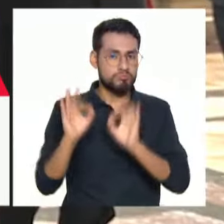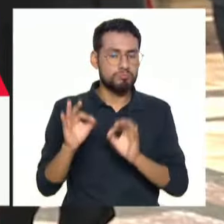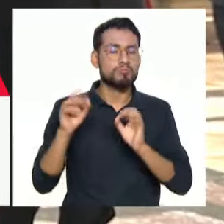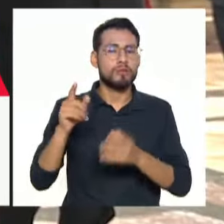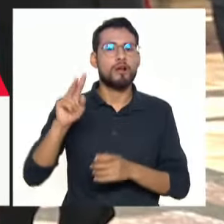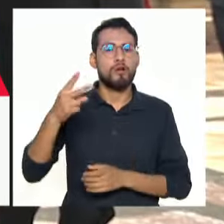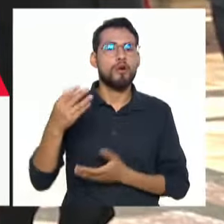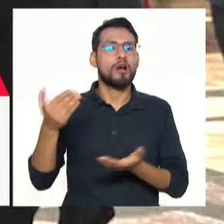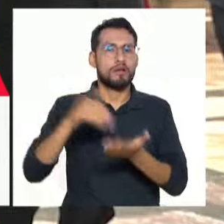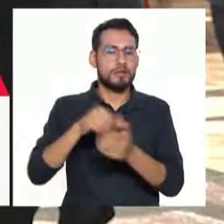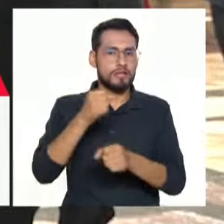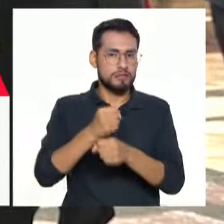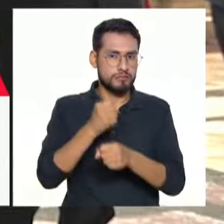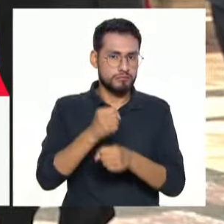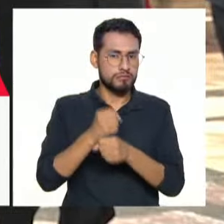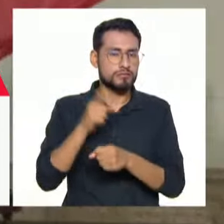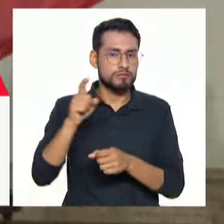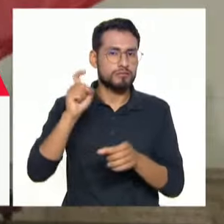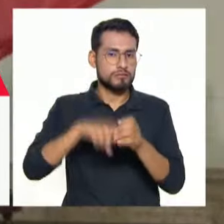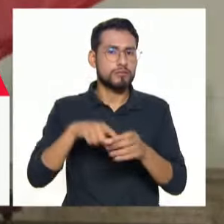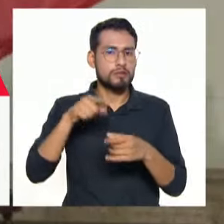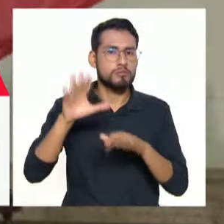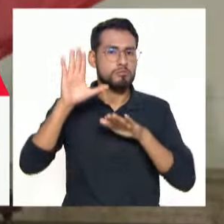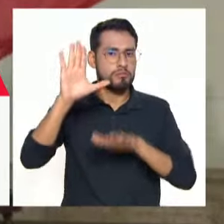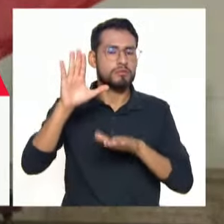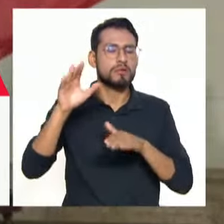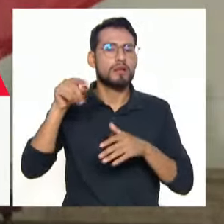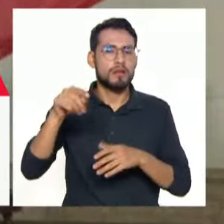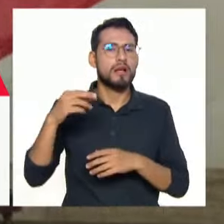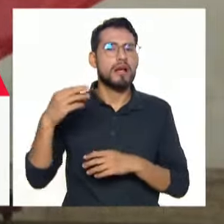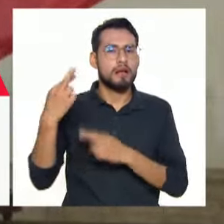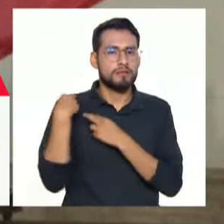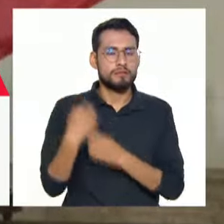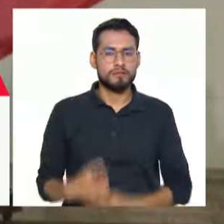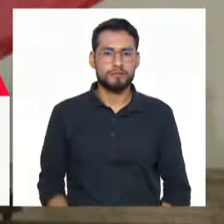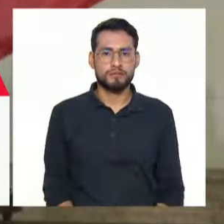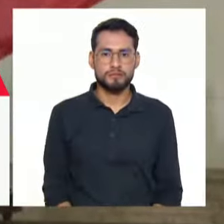ha sido ratificado por lo que acaba de juramentar en el cargo.